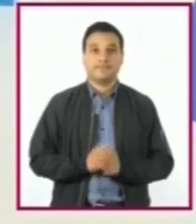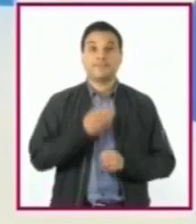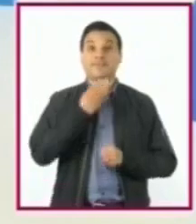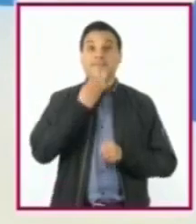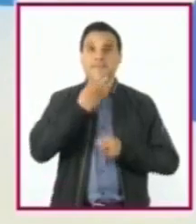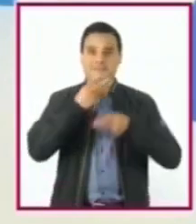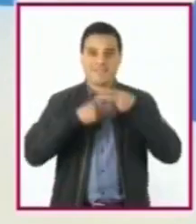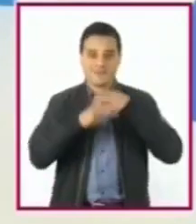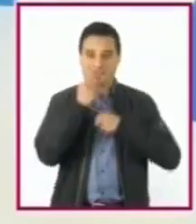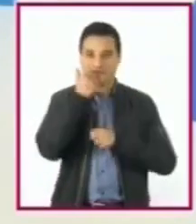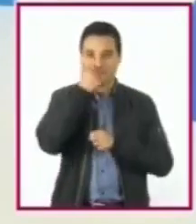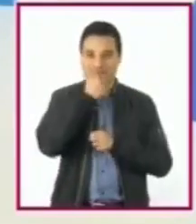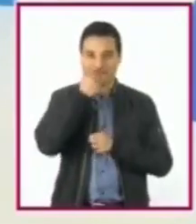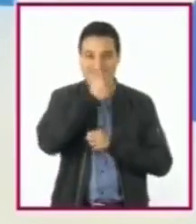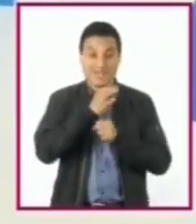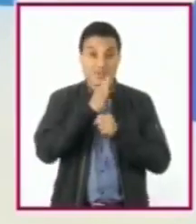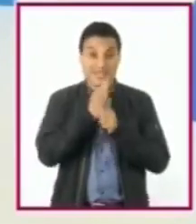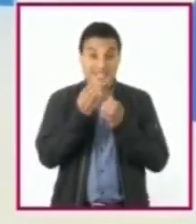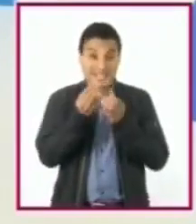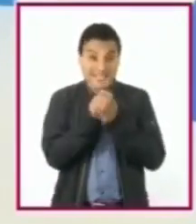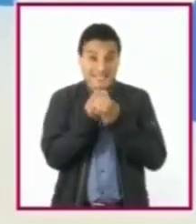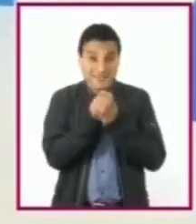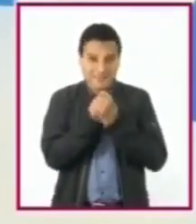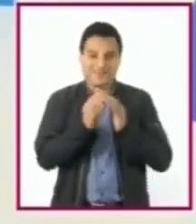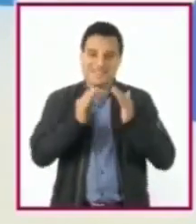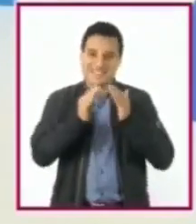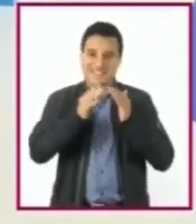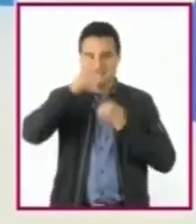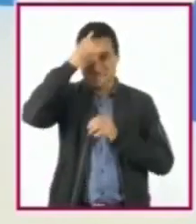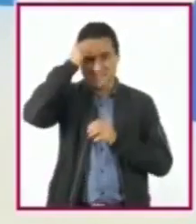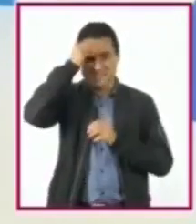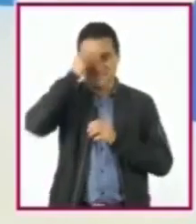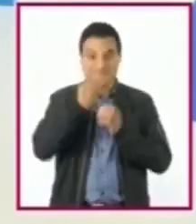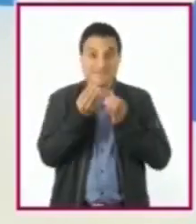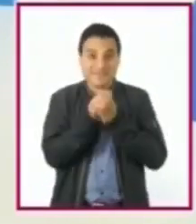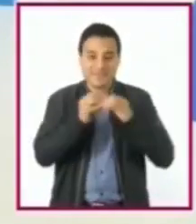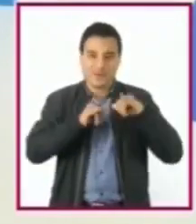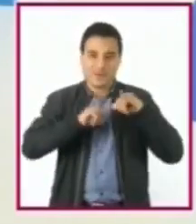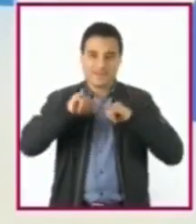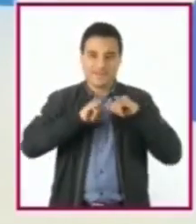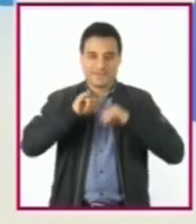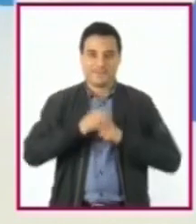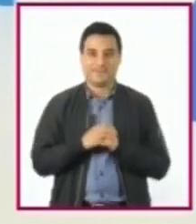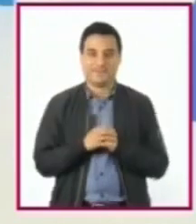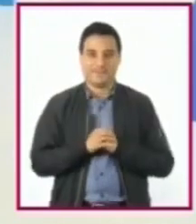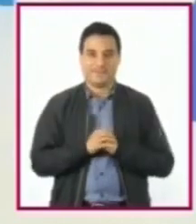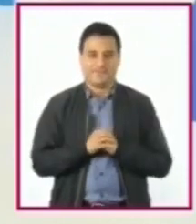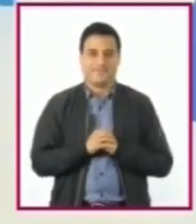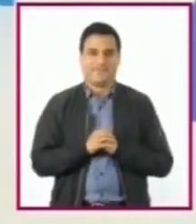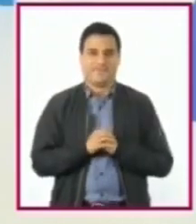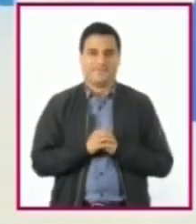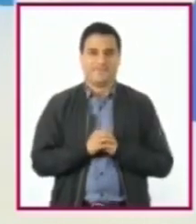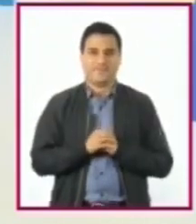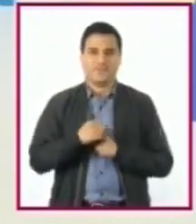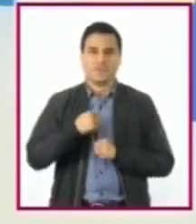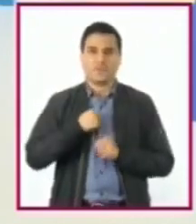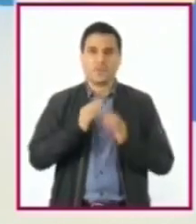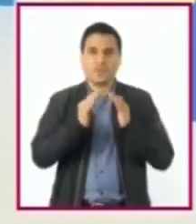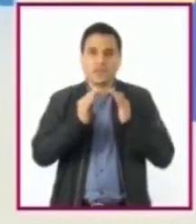Bienvenidas y bienvenidos a una sesión más de Aprende en Casa, Geografía. ¿Cómo representar el lugar donde